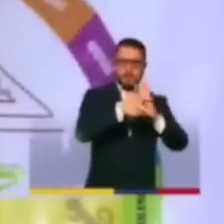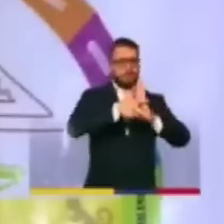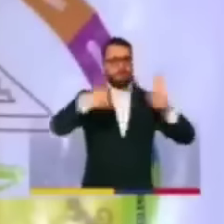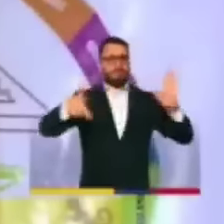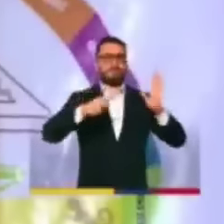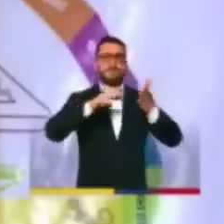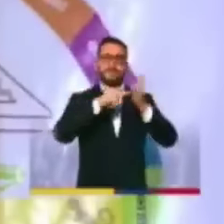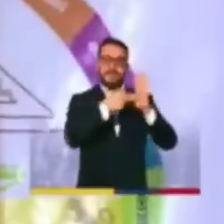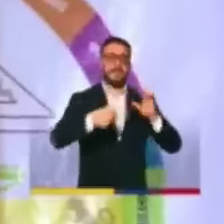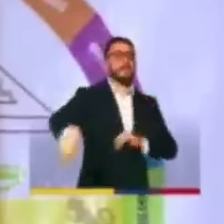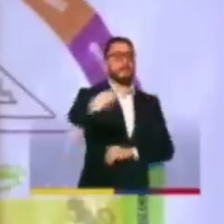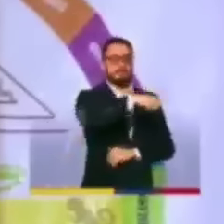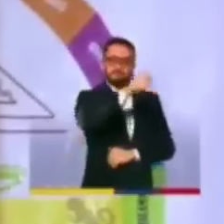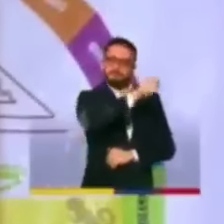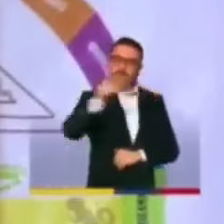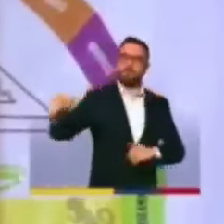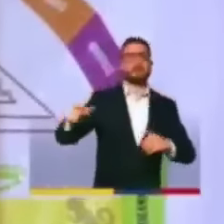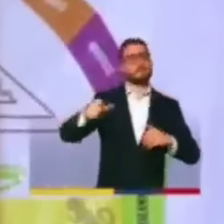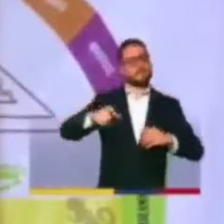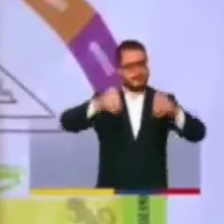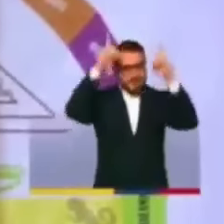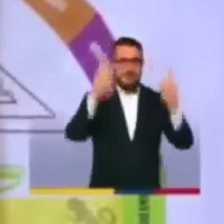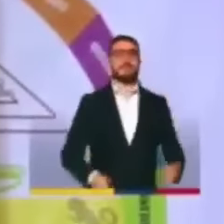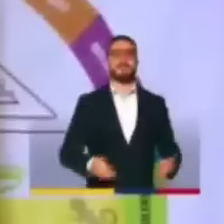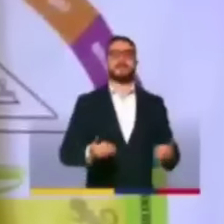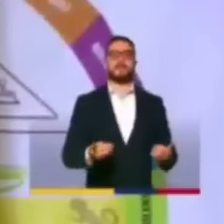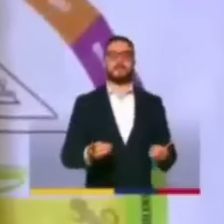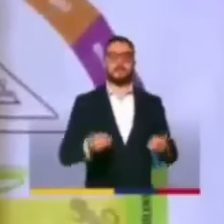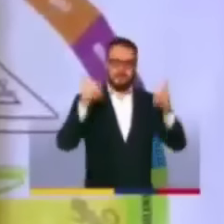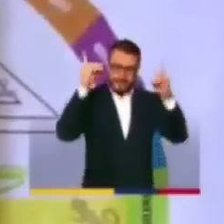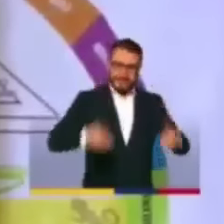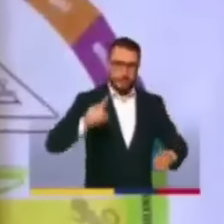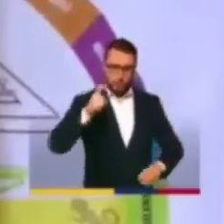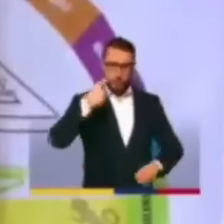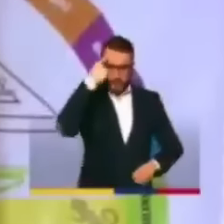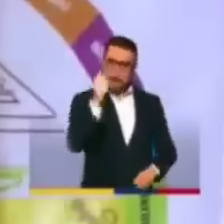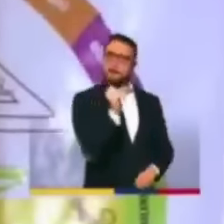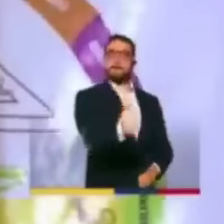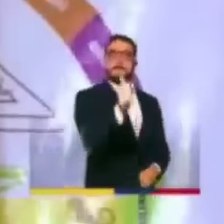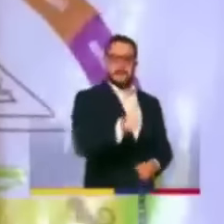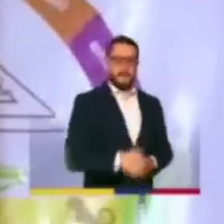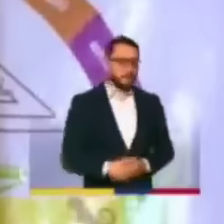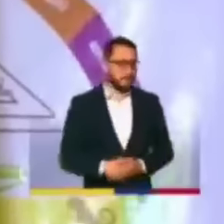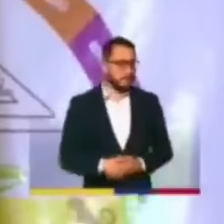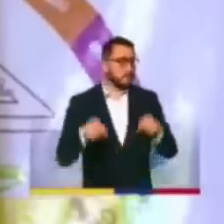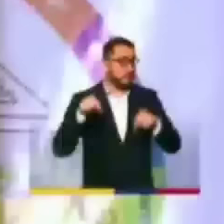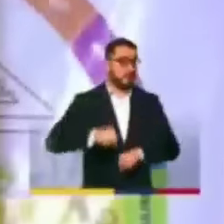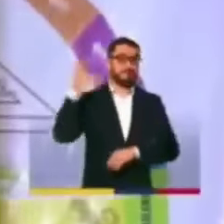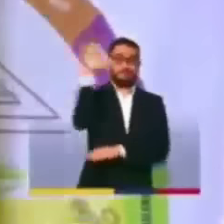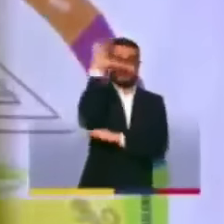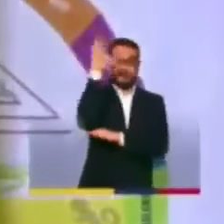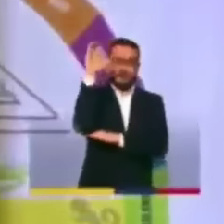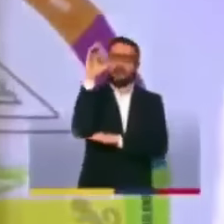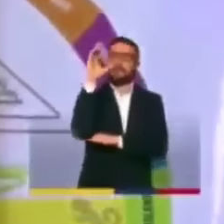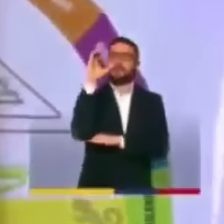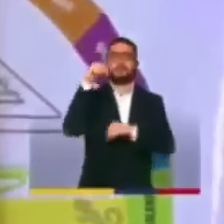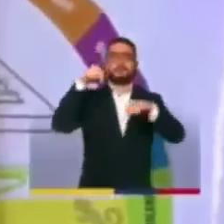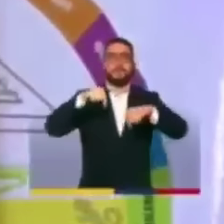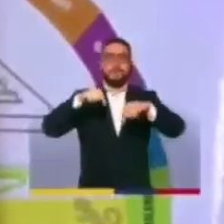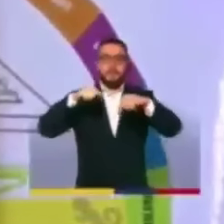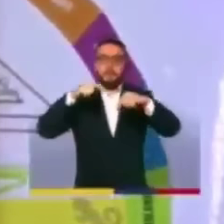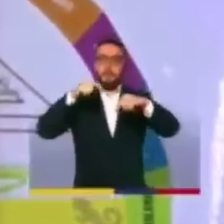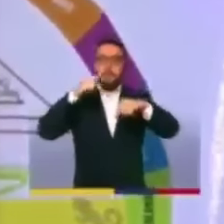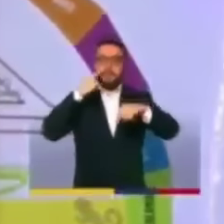un talante de la población, cuando un pueblo decide gobernar. En Colombia, alertas de